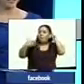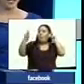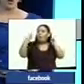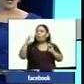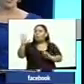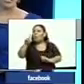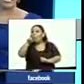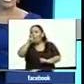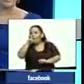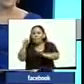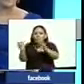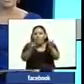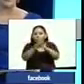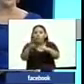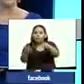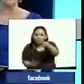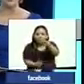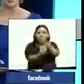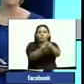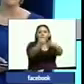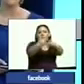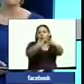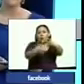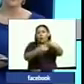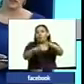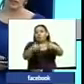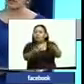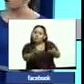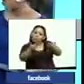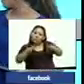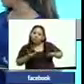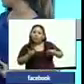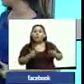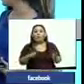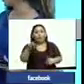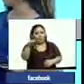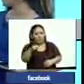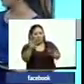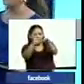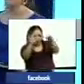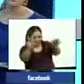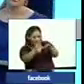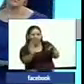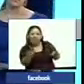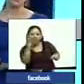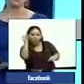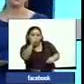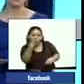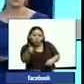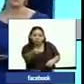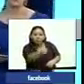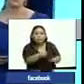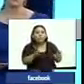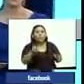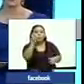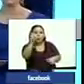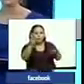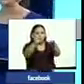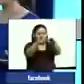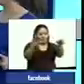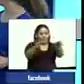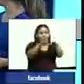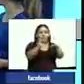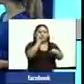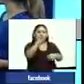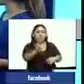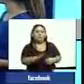sobre ser incluidos en la ley de veteranos y así obtener beneficios Vamos a leer los comentarios y por supuesto uno de los usuarios